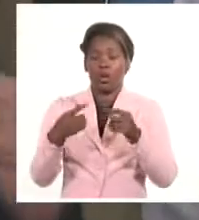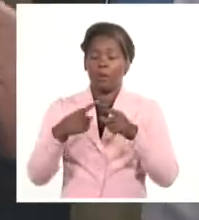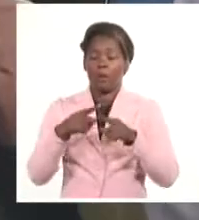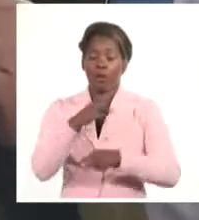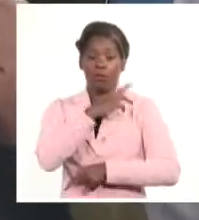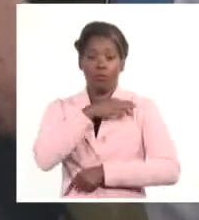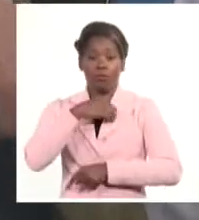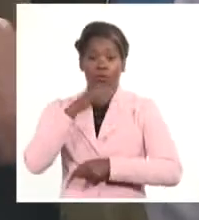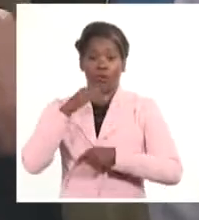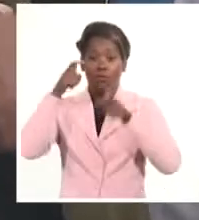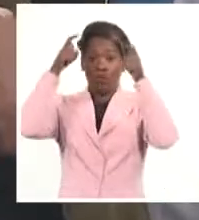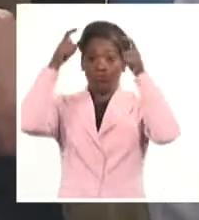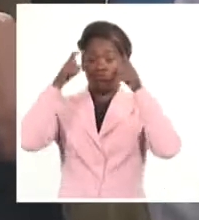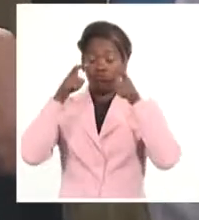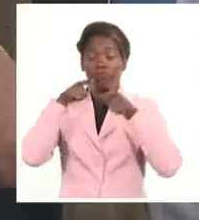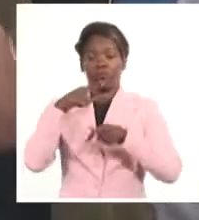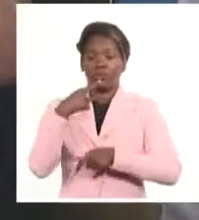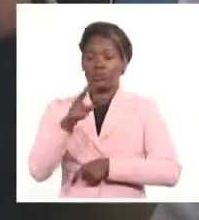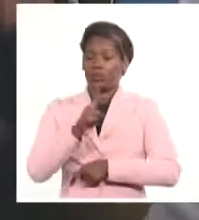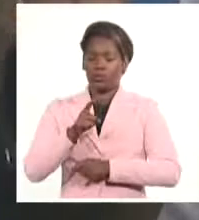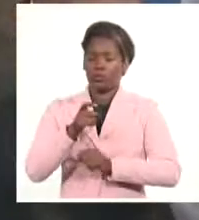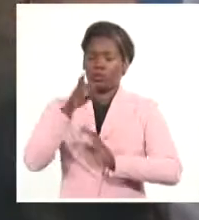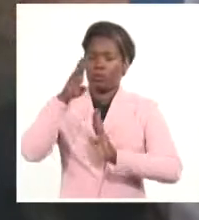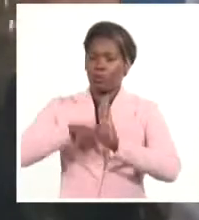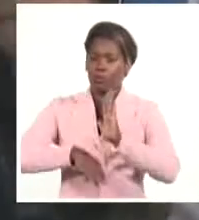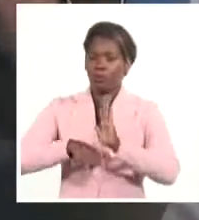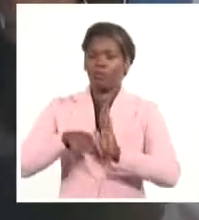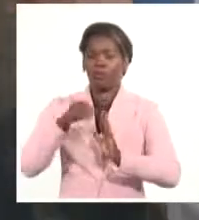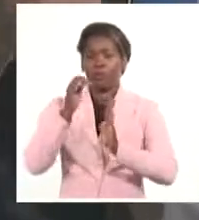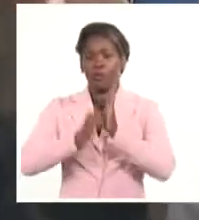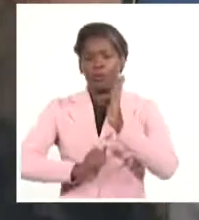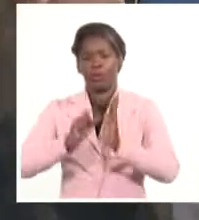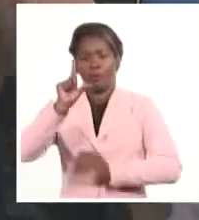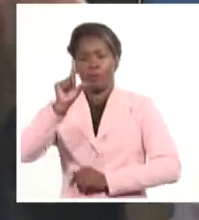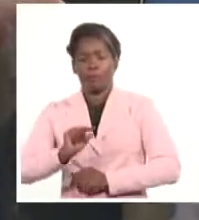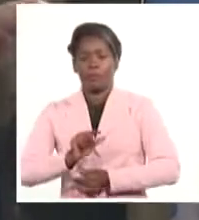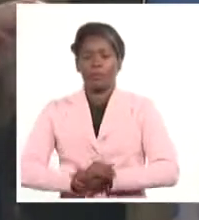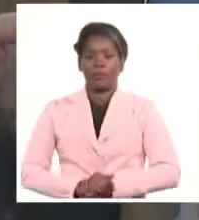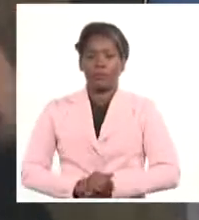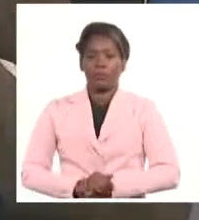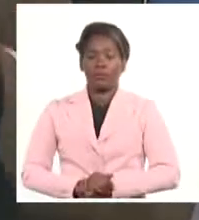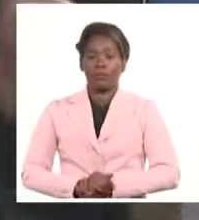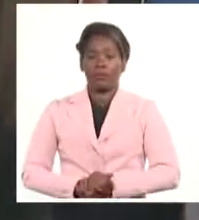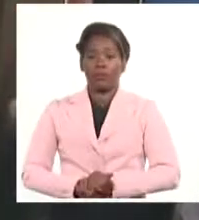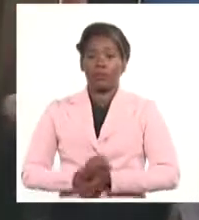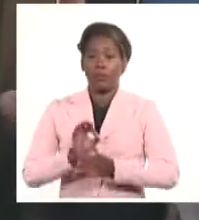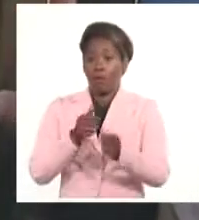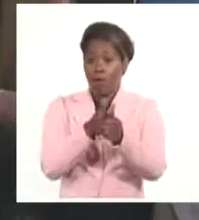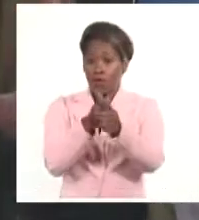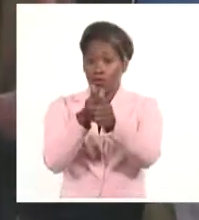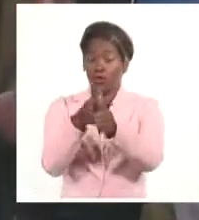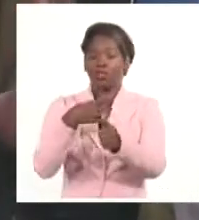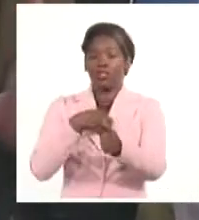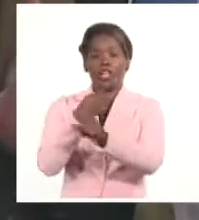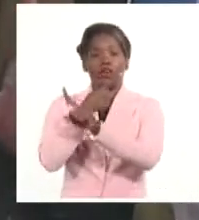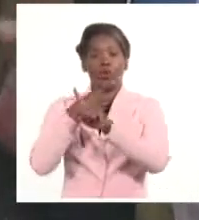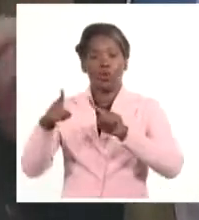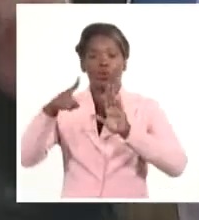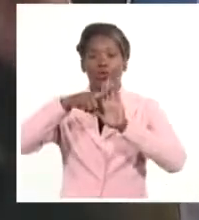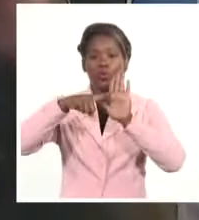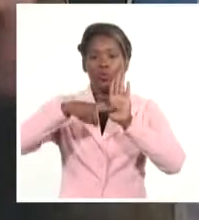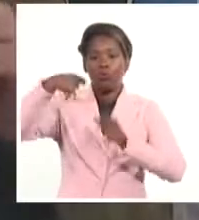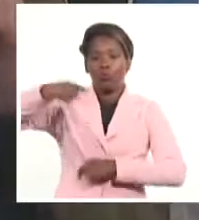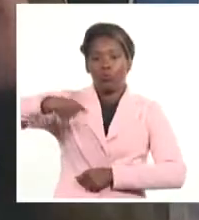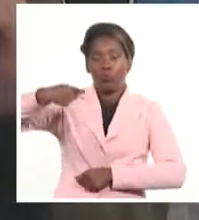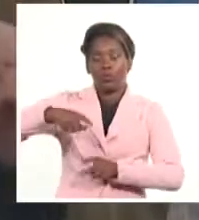considerarla apropiada. Bannon también se enfrenta a un juicio en una corte de Nueva York por presunto lavado de dinero, maquinación para defraudar